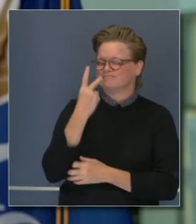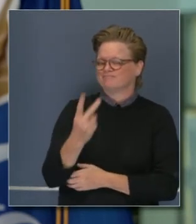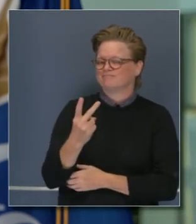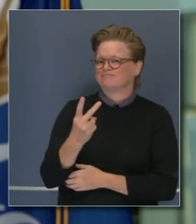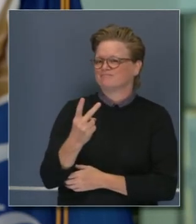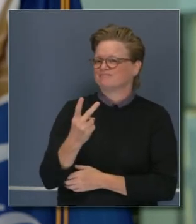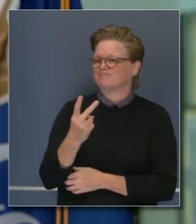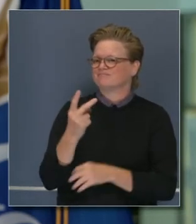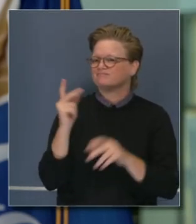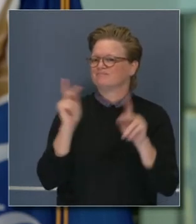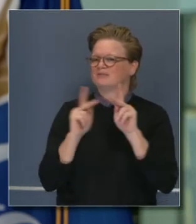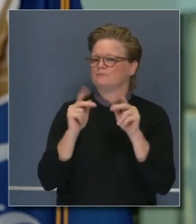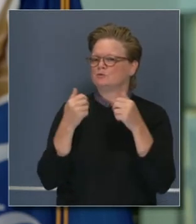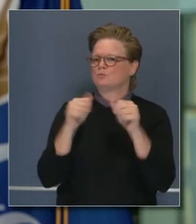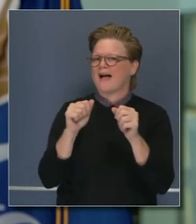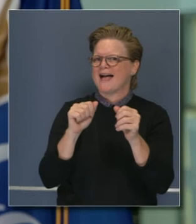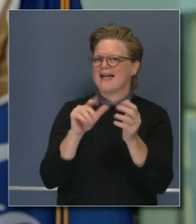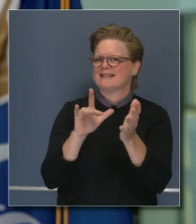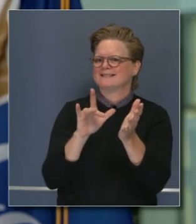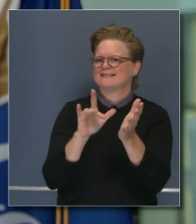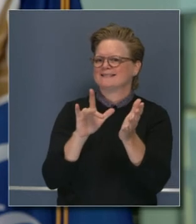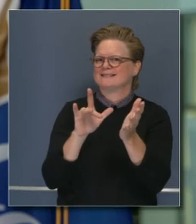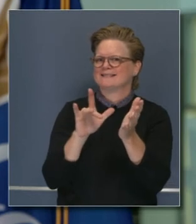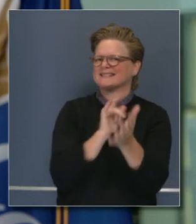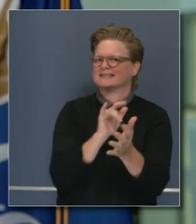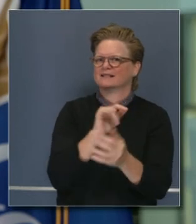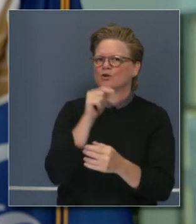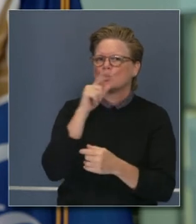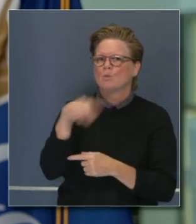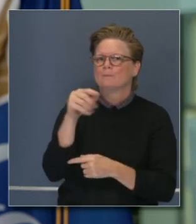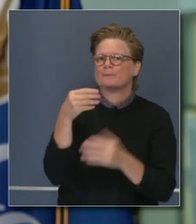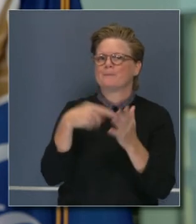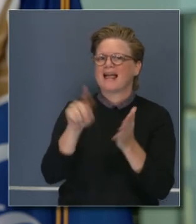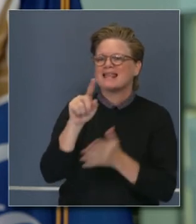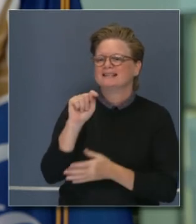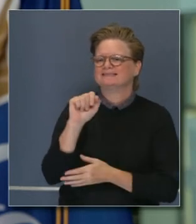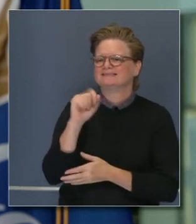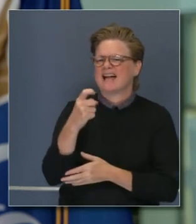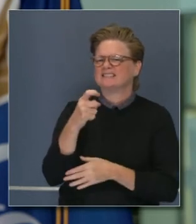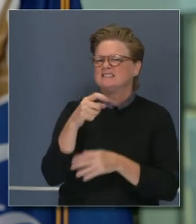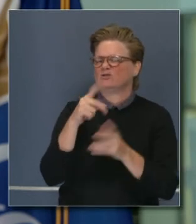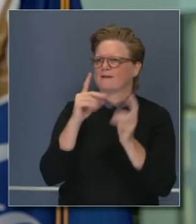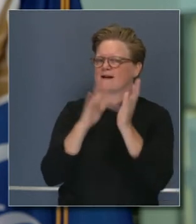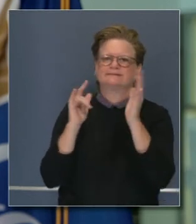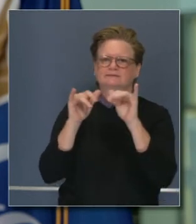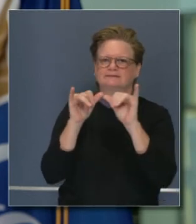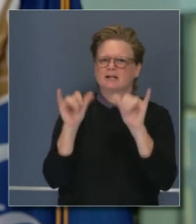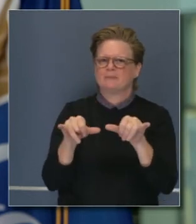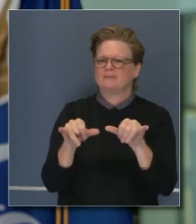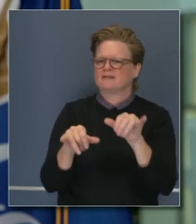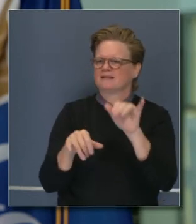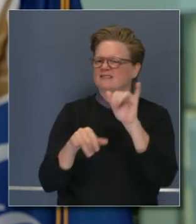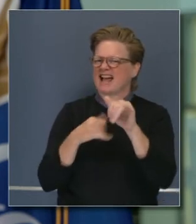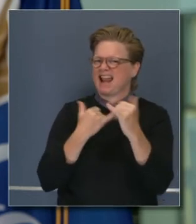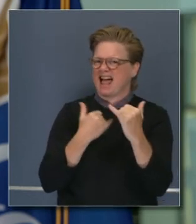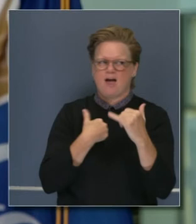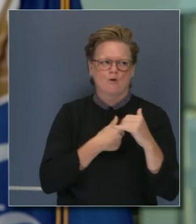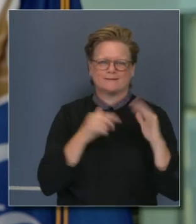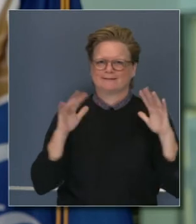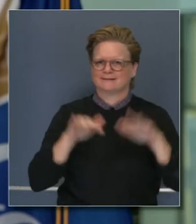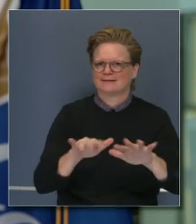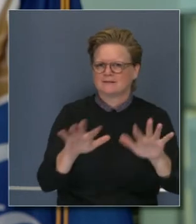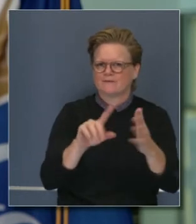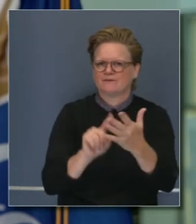que traten de aprovecharse de los contribuyentes de impuestos, de sistemas, y en eso lo dejaré. Hay muchas investigaciones